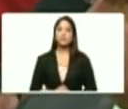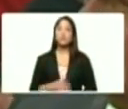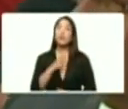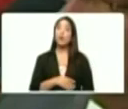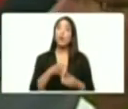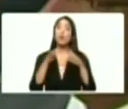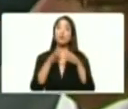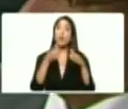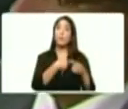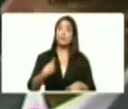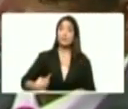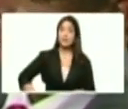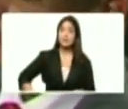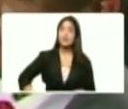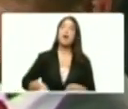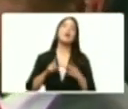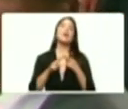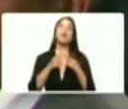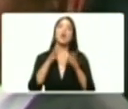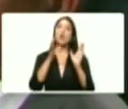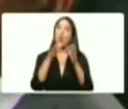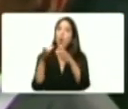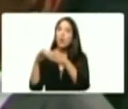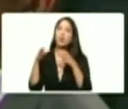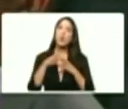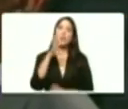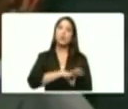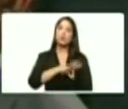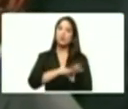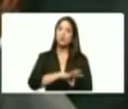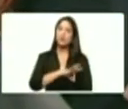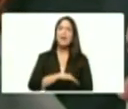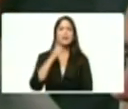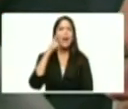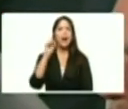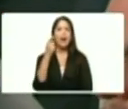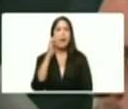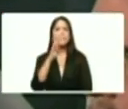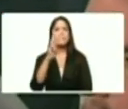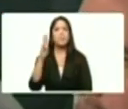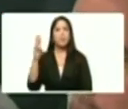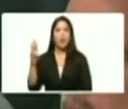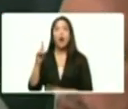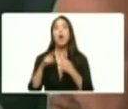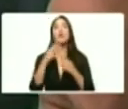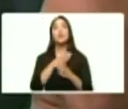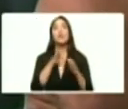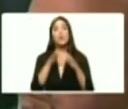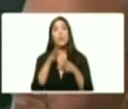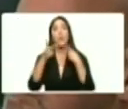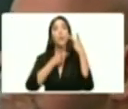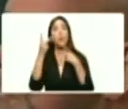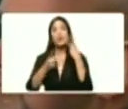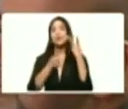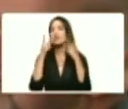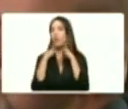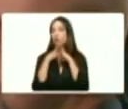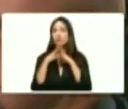consejos presidenciales, todos los movimientos sociales, todo el gran polo patriótico, todas las fuerzas sociales, políticas de este país,